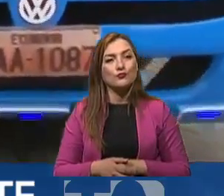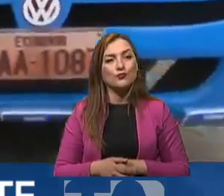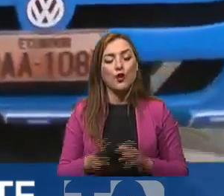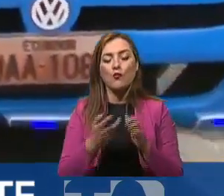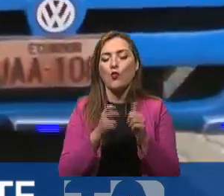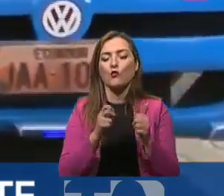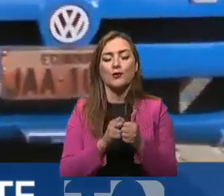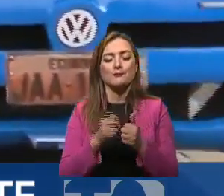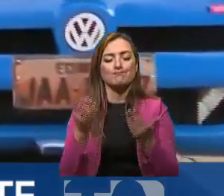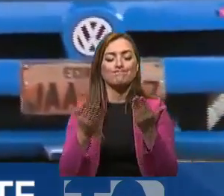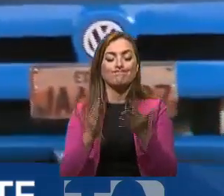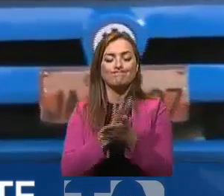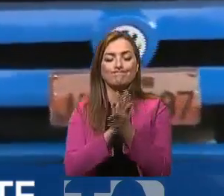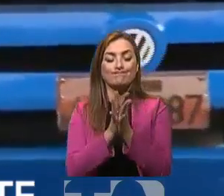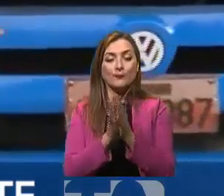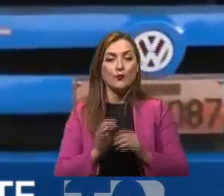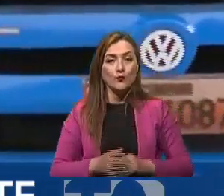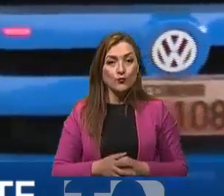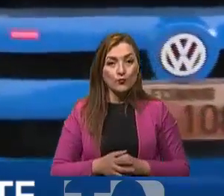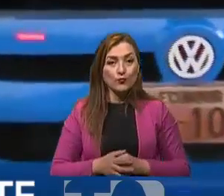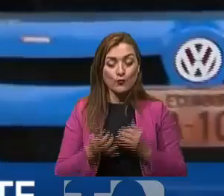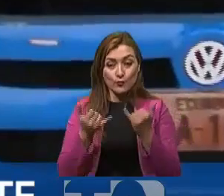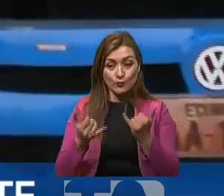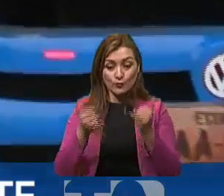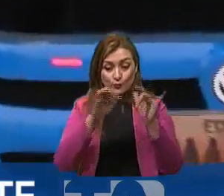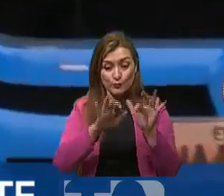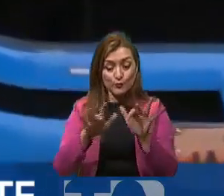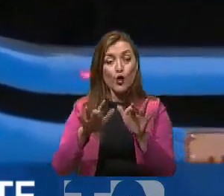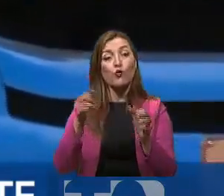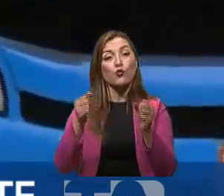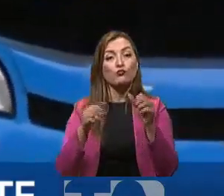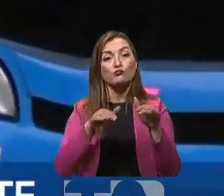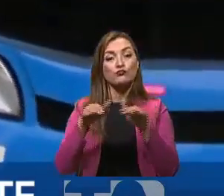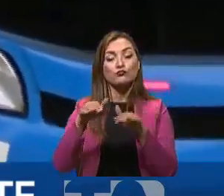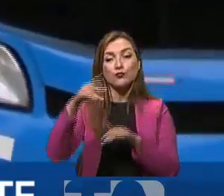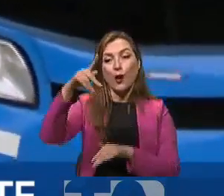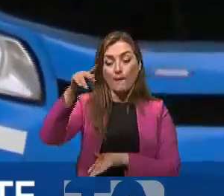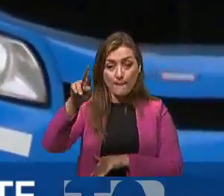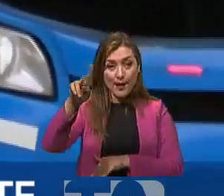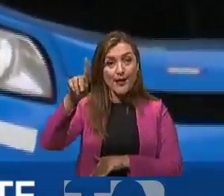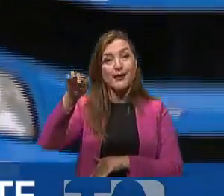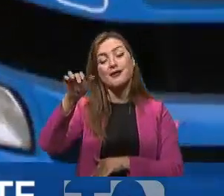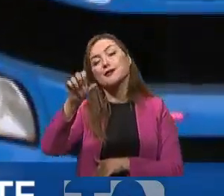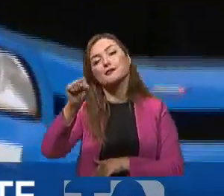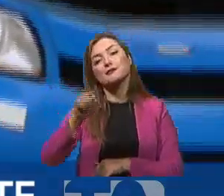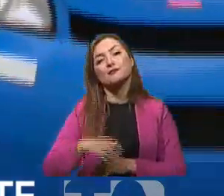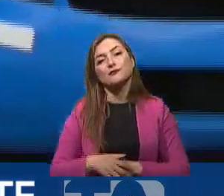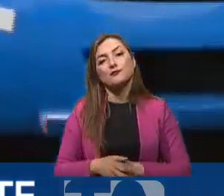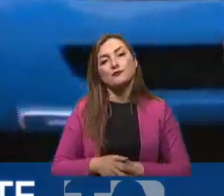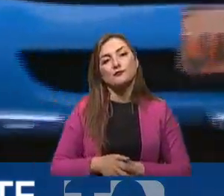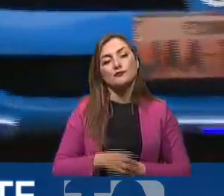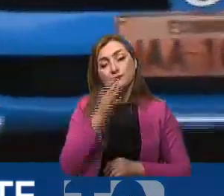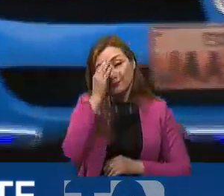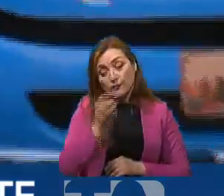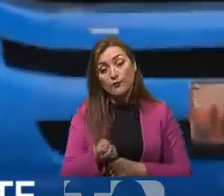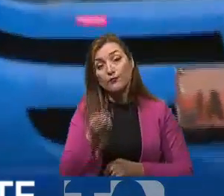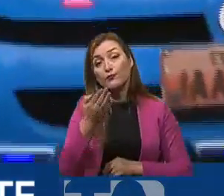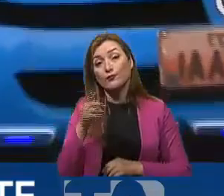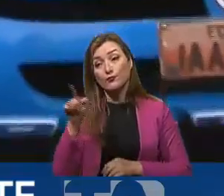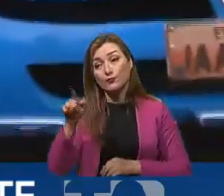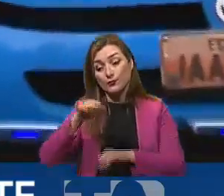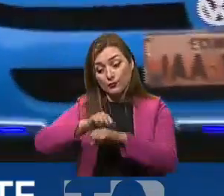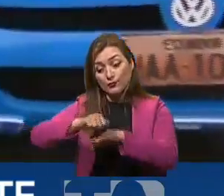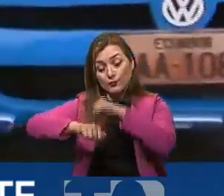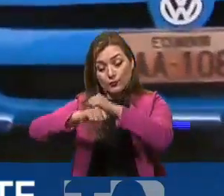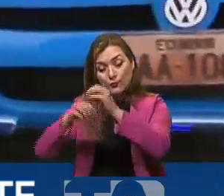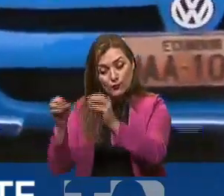presten este servicio. Estamos a esta hora con la secretaria de Movilidad, Giselle Paredes. Muy buenos días, Giselle, coméntanos, esto es parte también de la